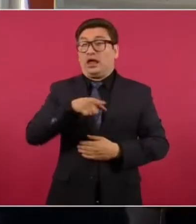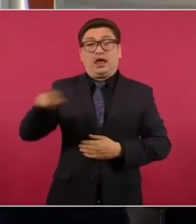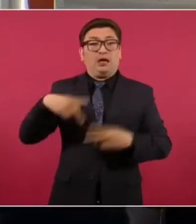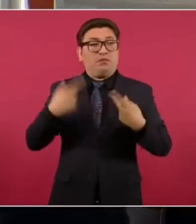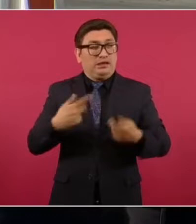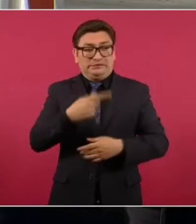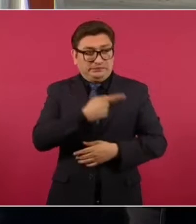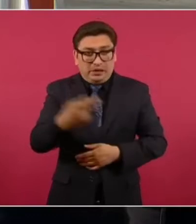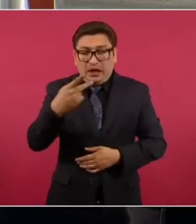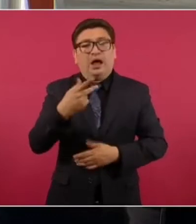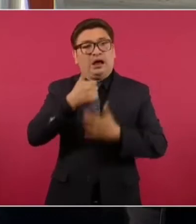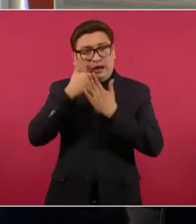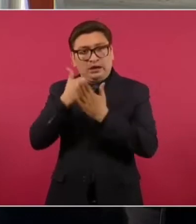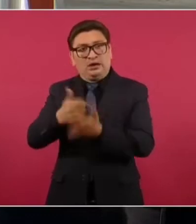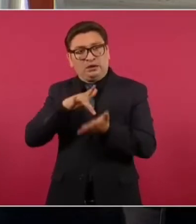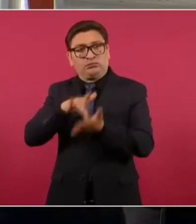pobreza.